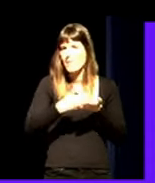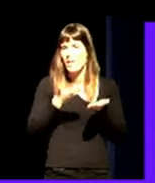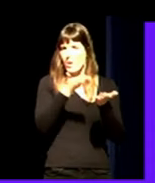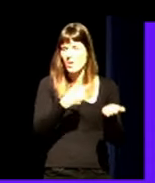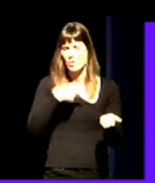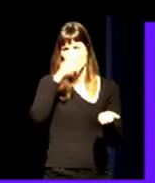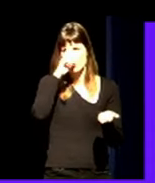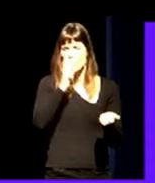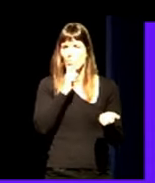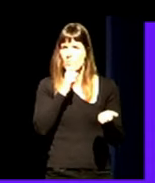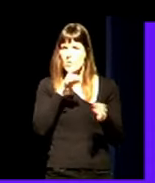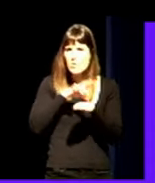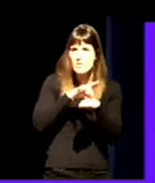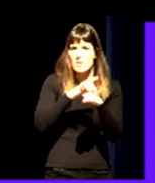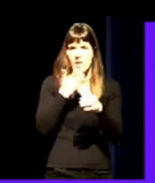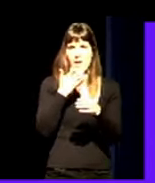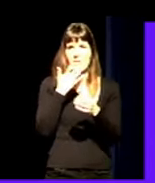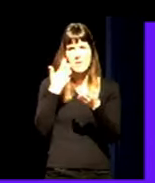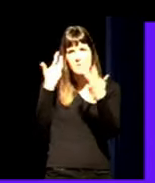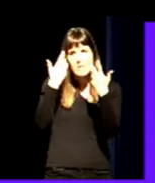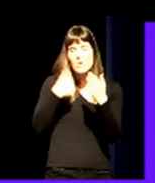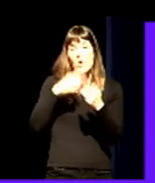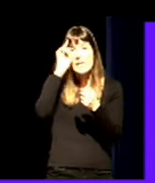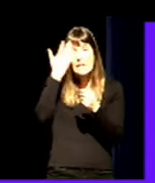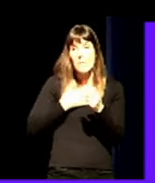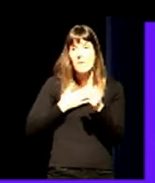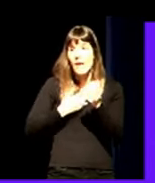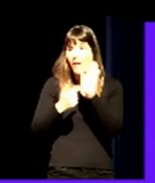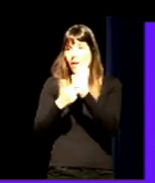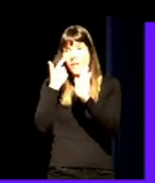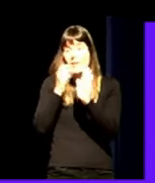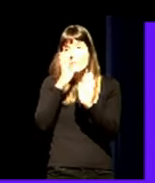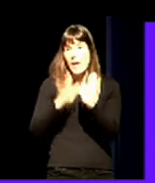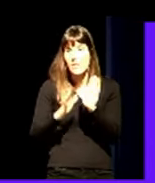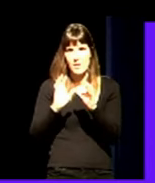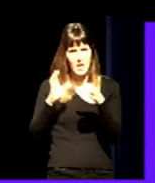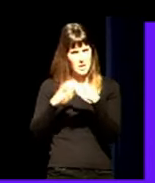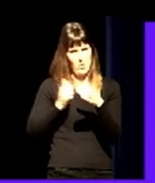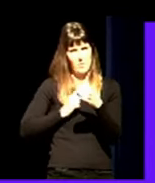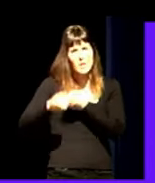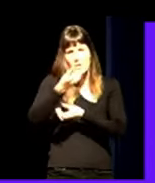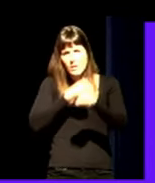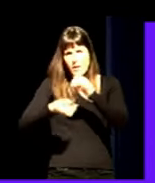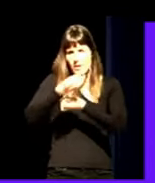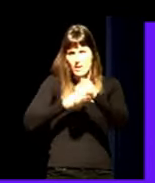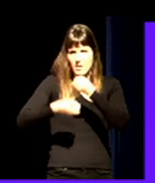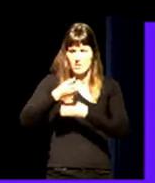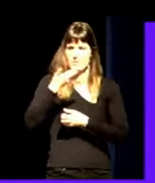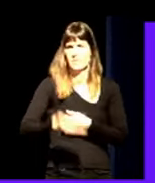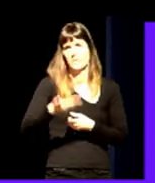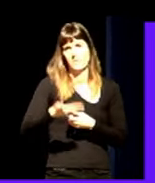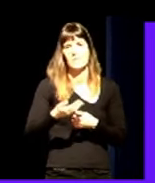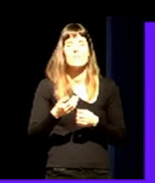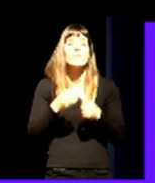cómo hacerlo, ¿por dónde lo podemos enfocar? A mí se me ha ocurrido esto, ¿qué os parece a los demás? El equipo, ¿no? Yo creo que esto es importante, ¿no? La